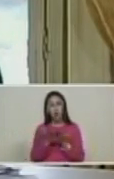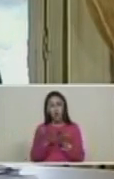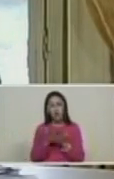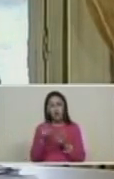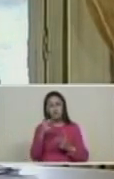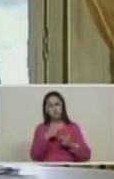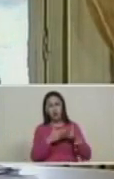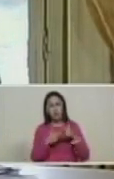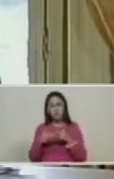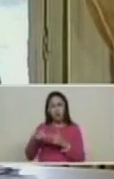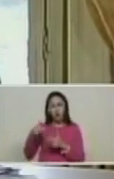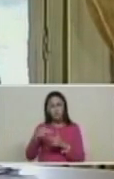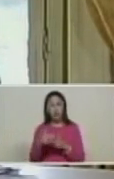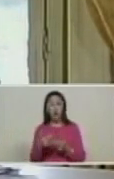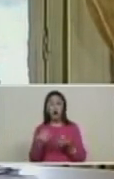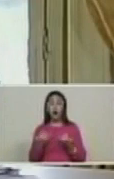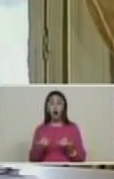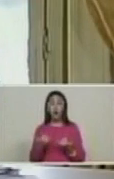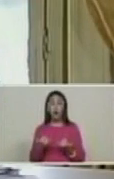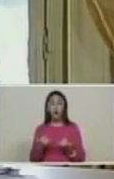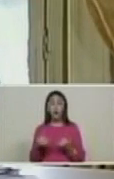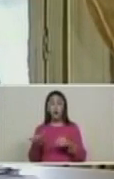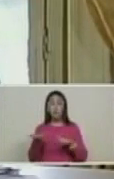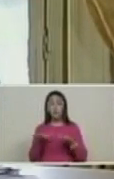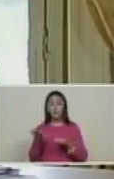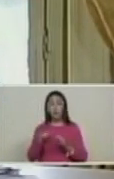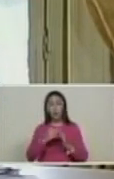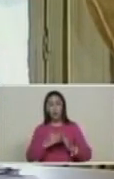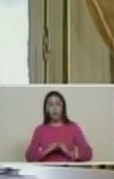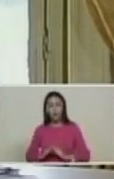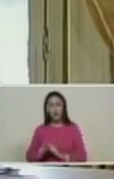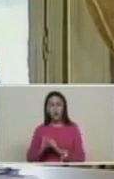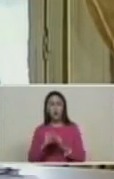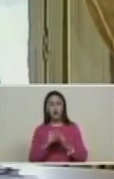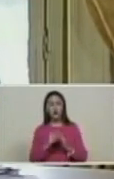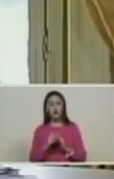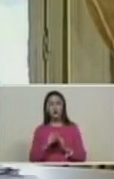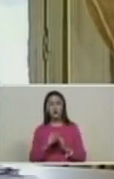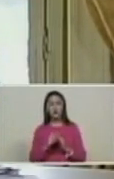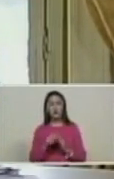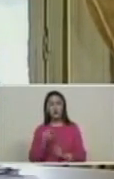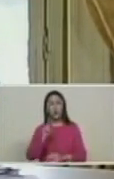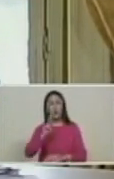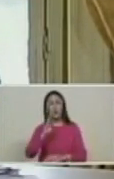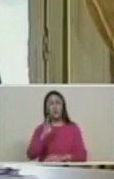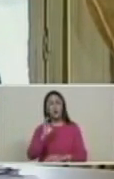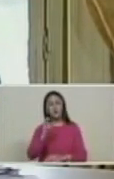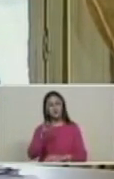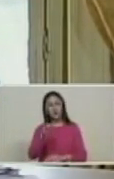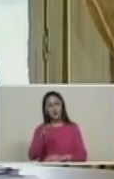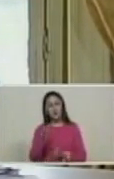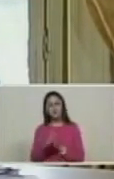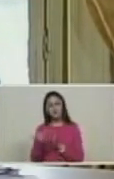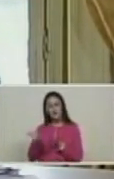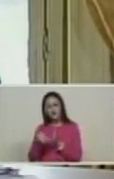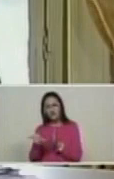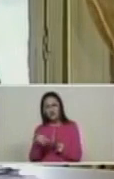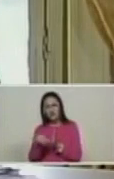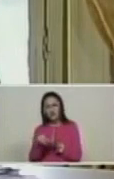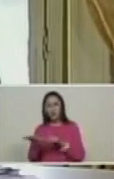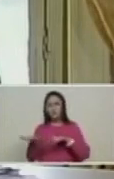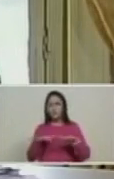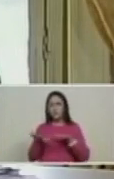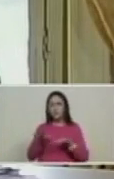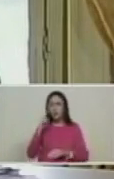estamos dedicados con movimiento comunal, con los movimientos comuneros, con la UVC, con los vecinos, con el movimiento bolivariano